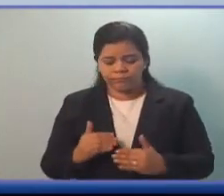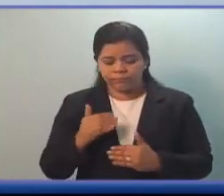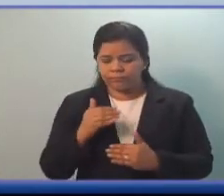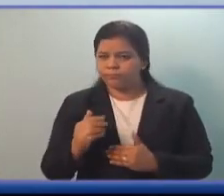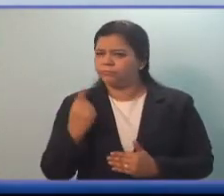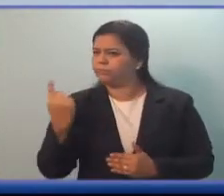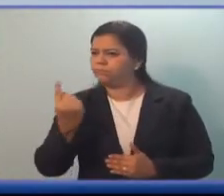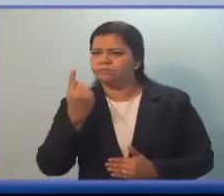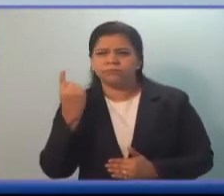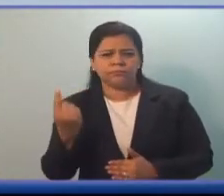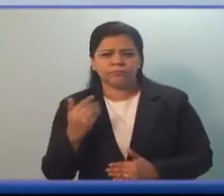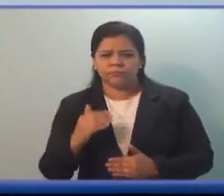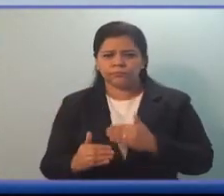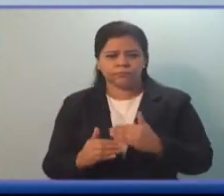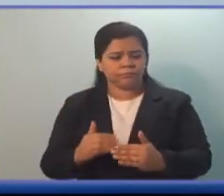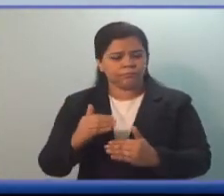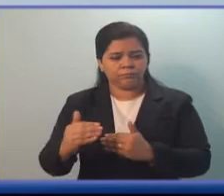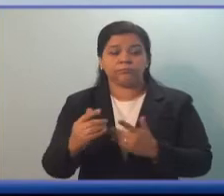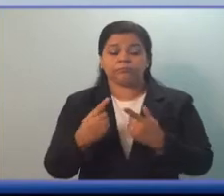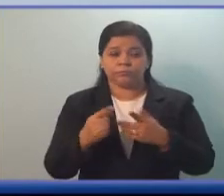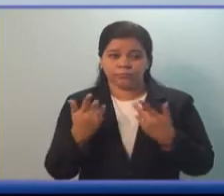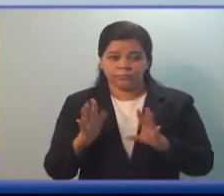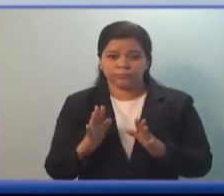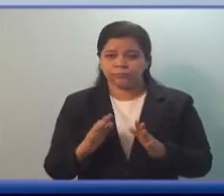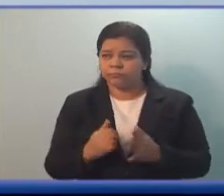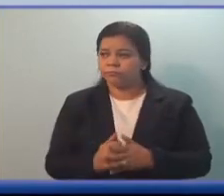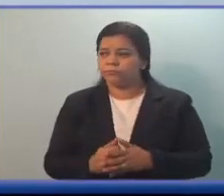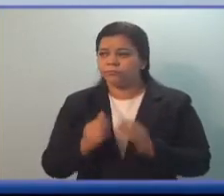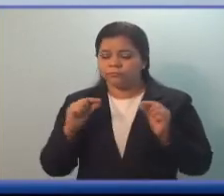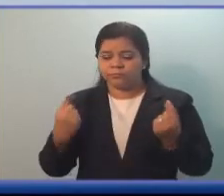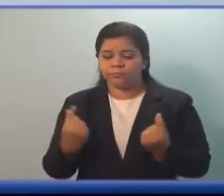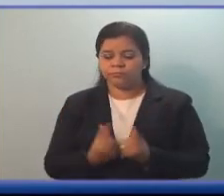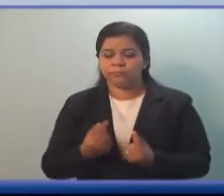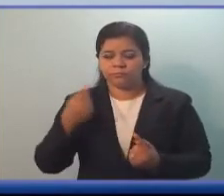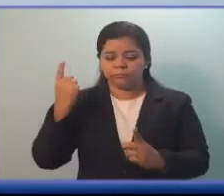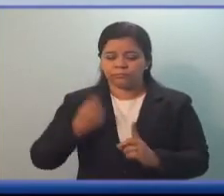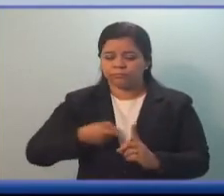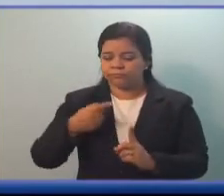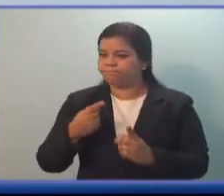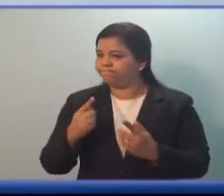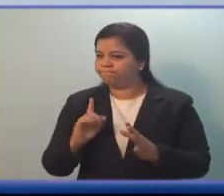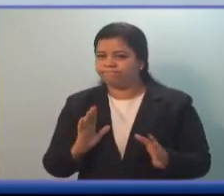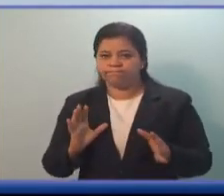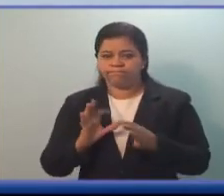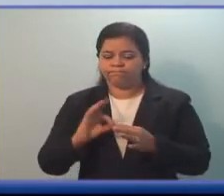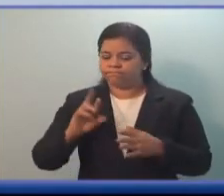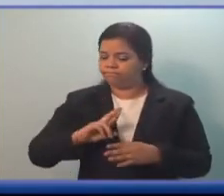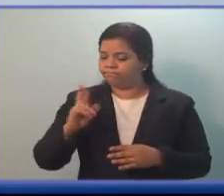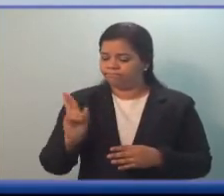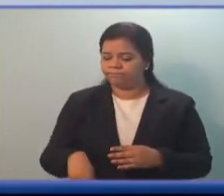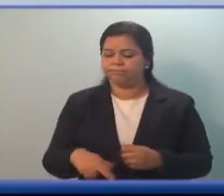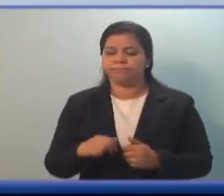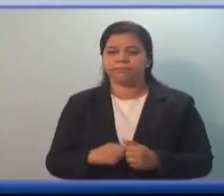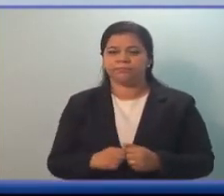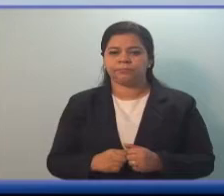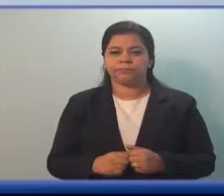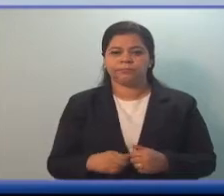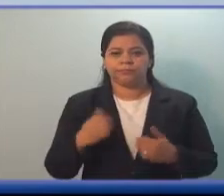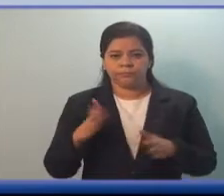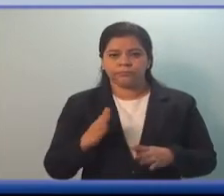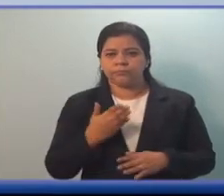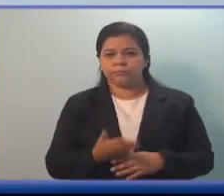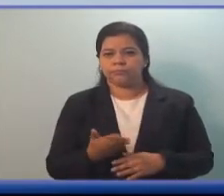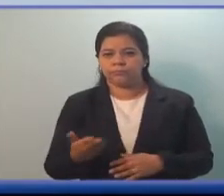tanto procedimiento, pero una tipificación de sanciones que no están acordes con la realidad actual. Entonces son